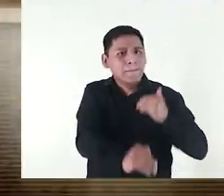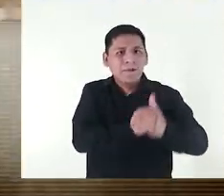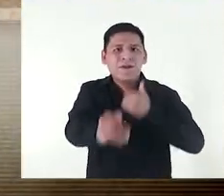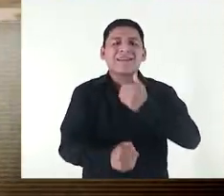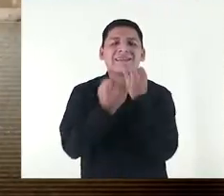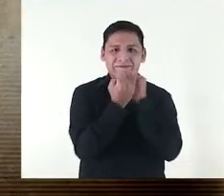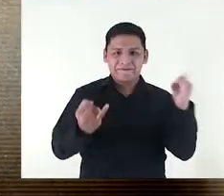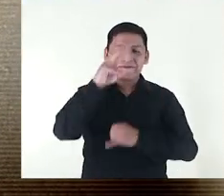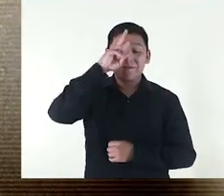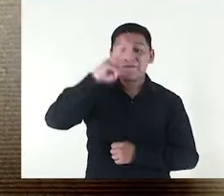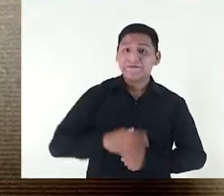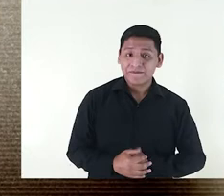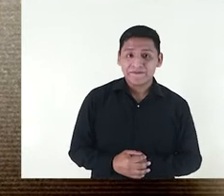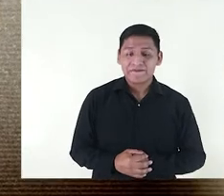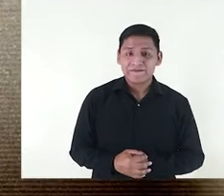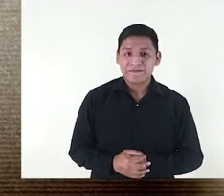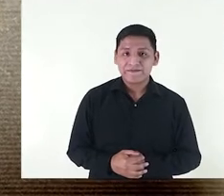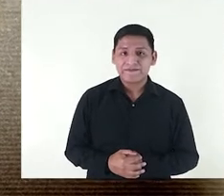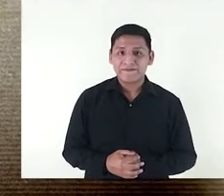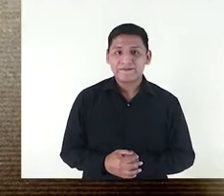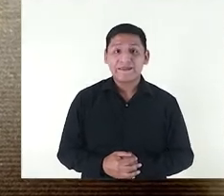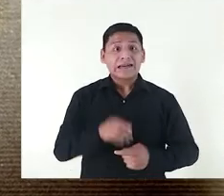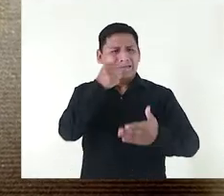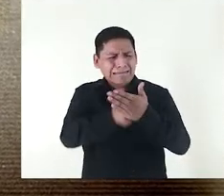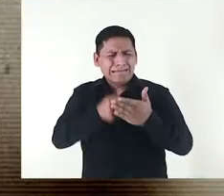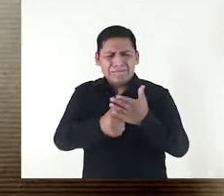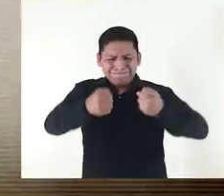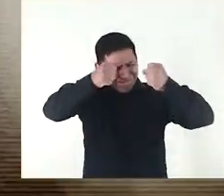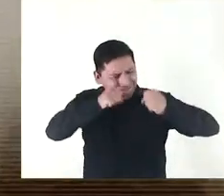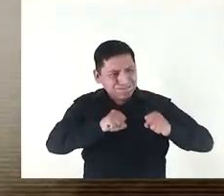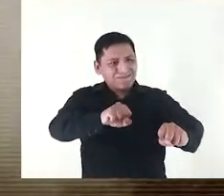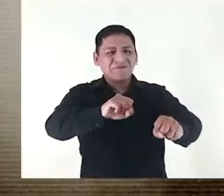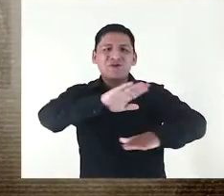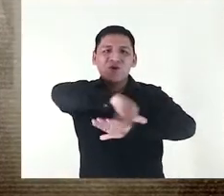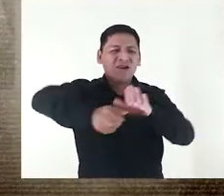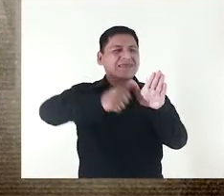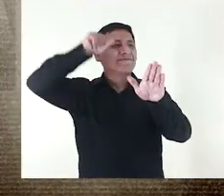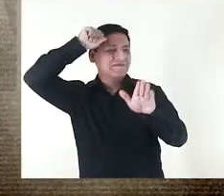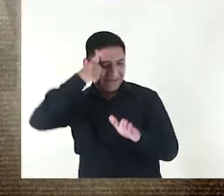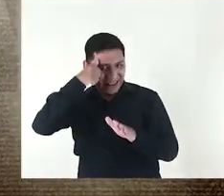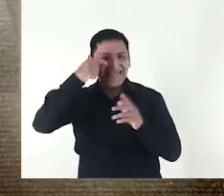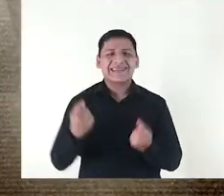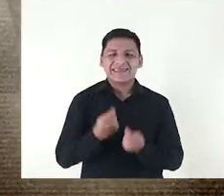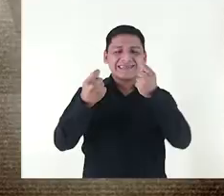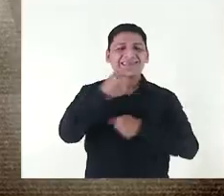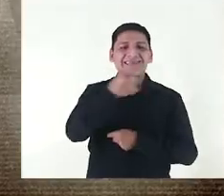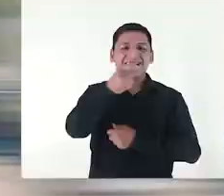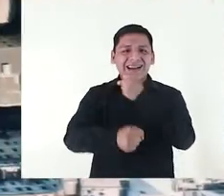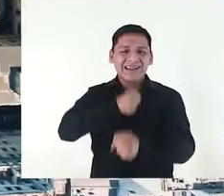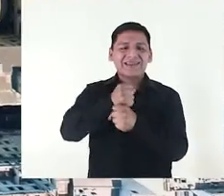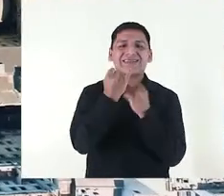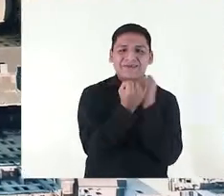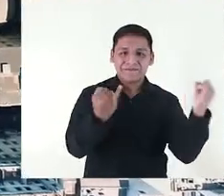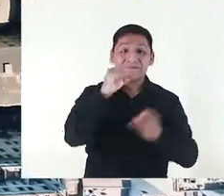que gravitaron enormemente en el proceso de la independencia del Perú. Sus esfuerzos monumentales fueron reconocidos durante la